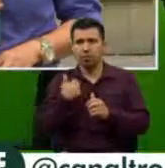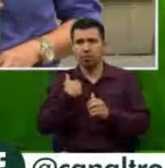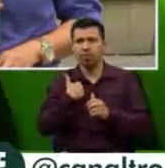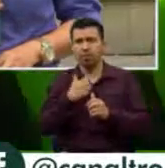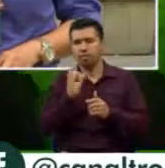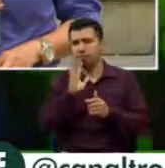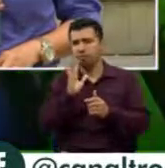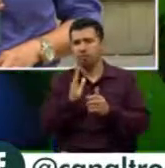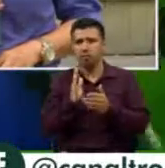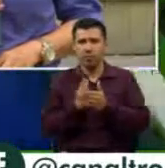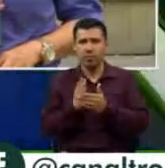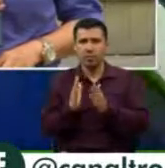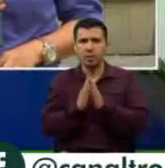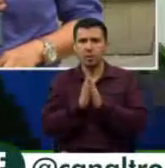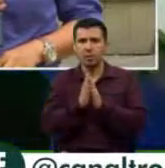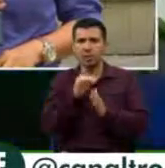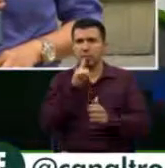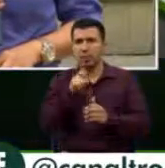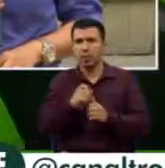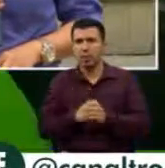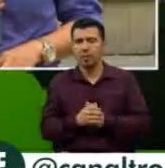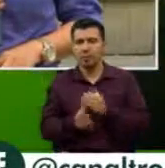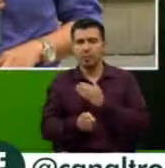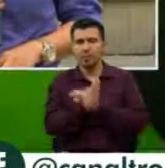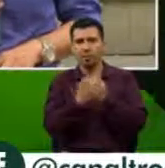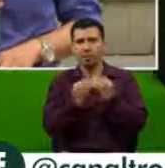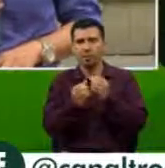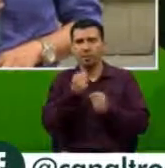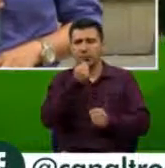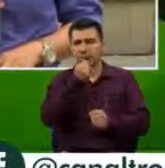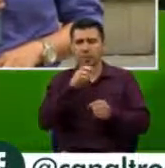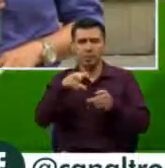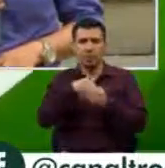Continúan ustedes en estudio con más información. Yelena Fuentes, Oriente Noticias.